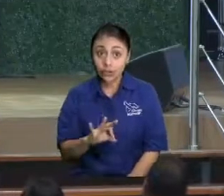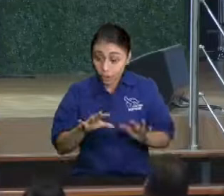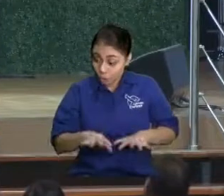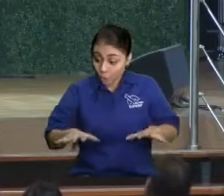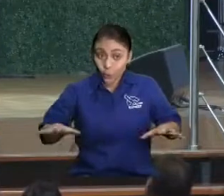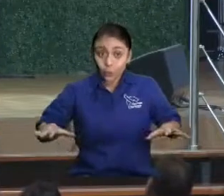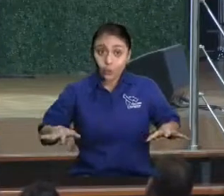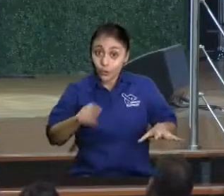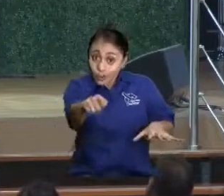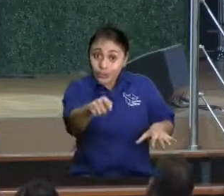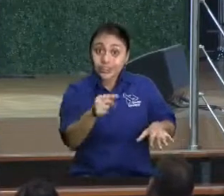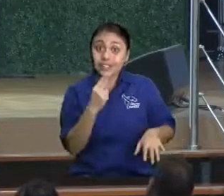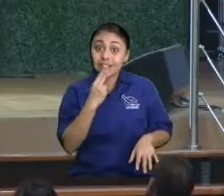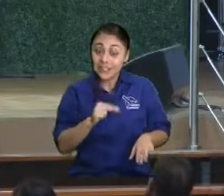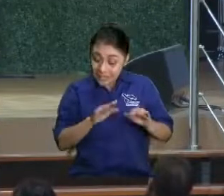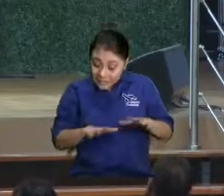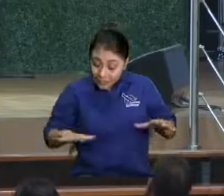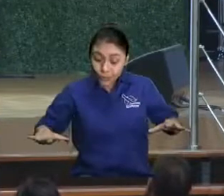Sus hijitos